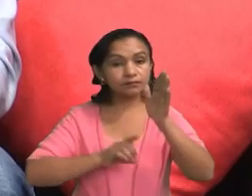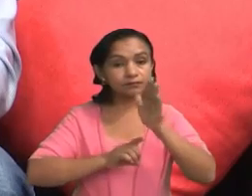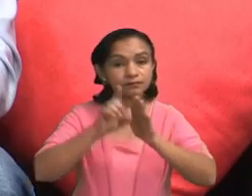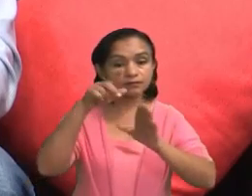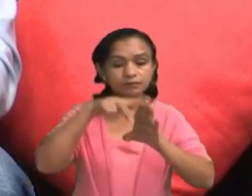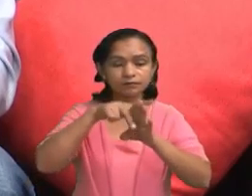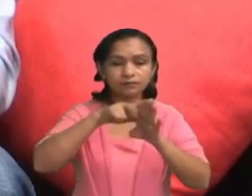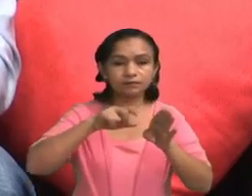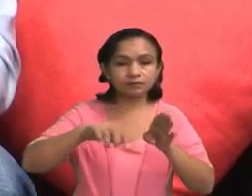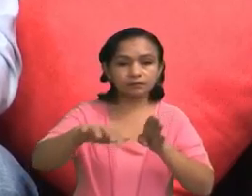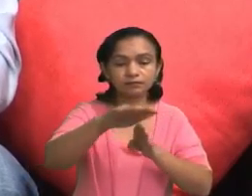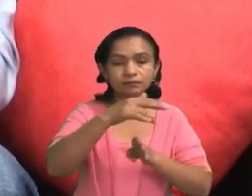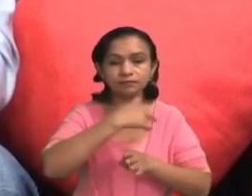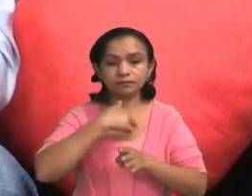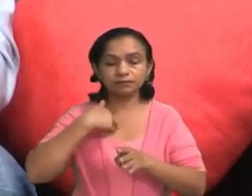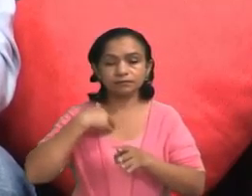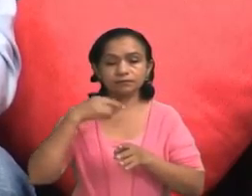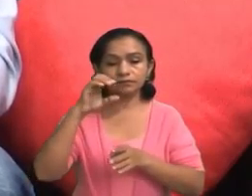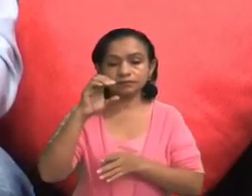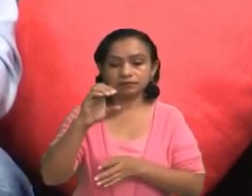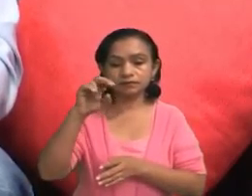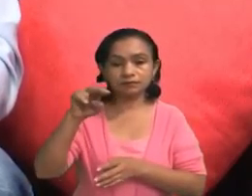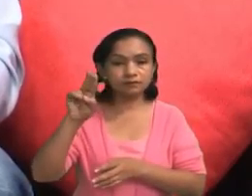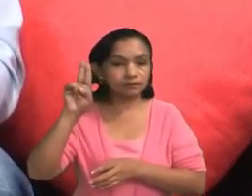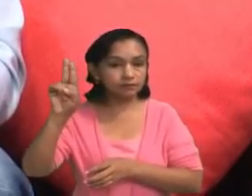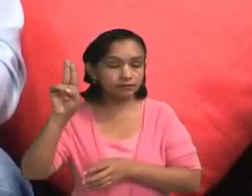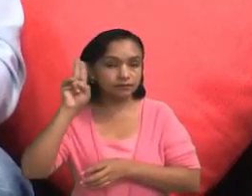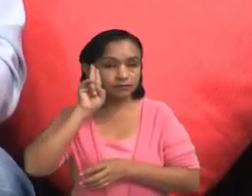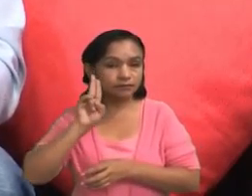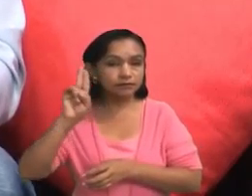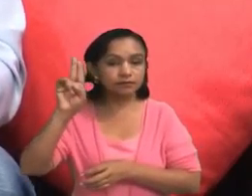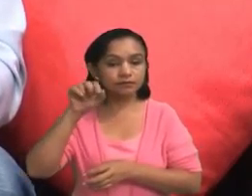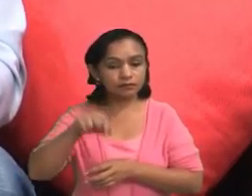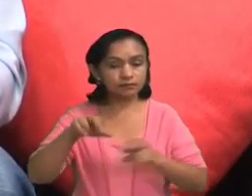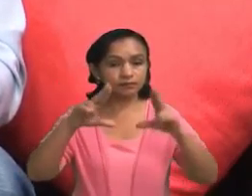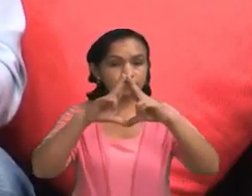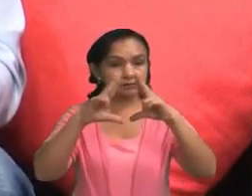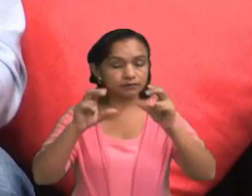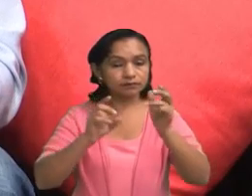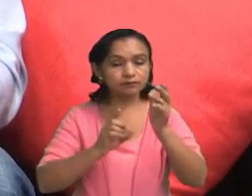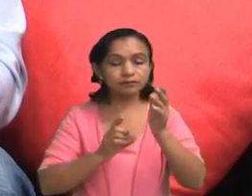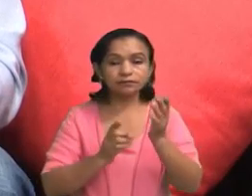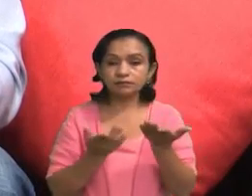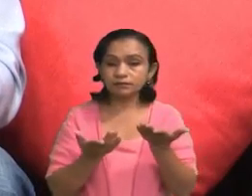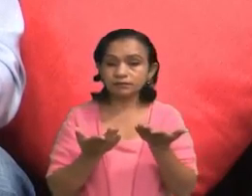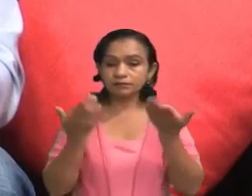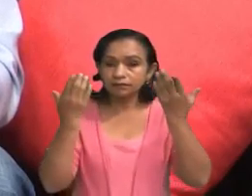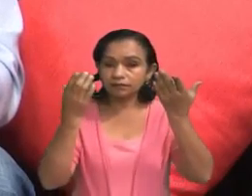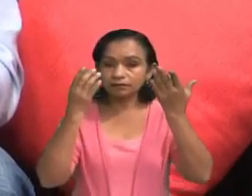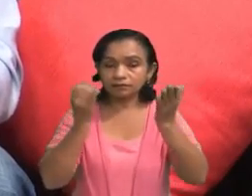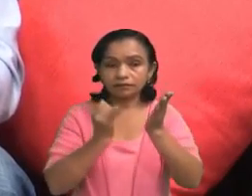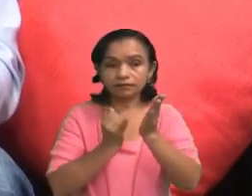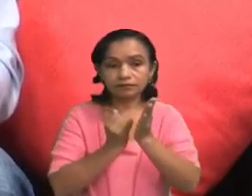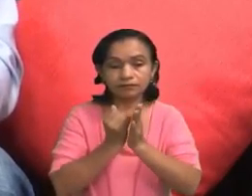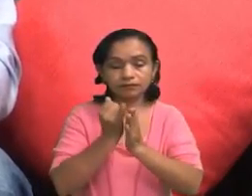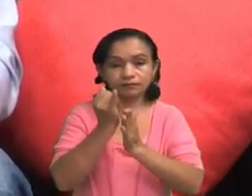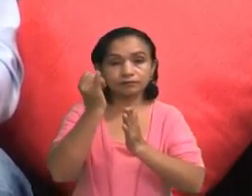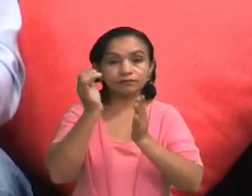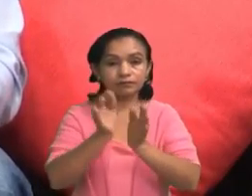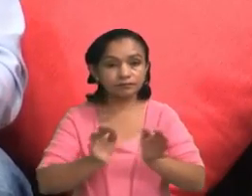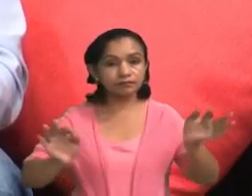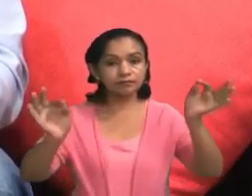realizado precisamente por el Consejo Nacional de Universidades, CNU. Avances científicos muy interesantes que nos ayuda a entender y nos